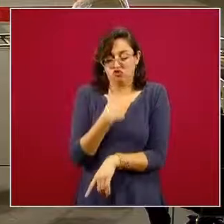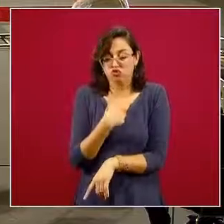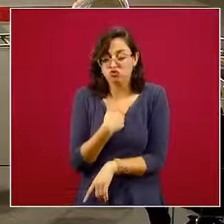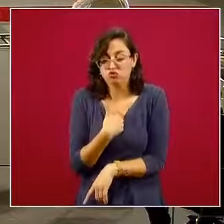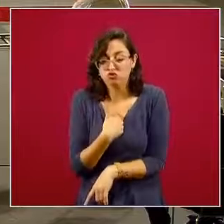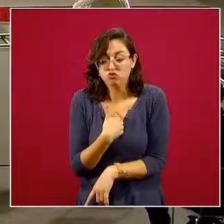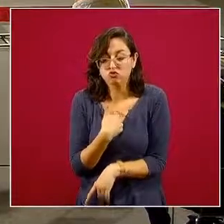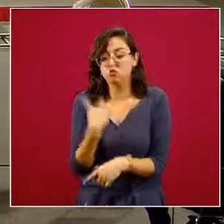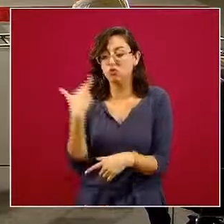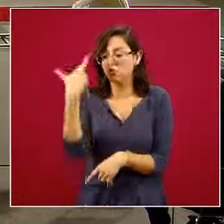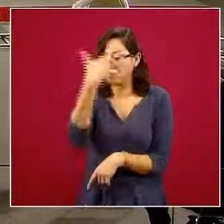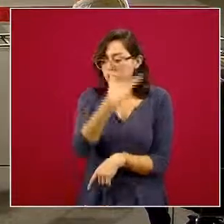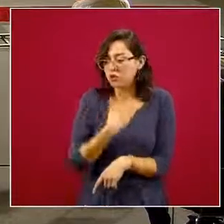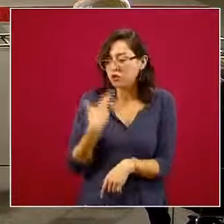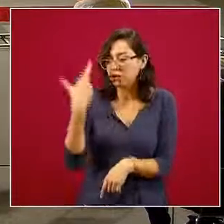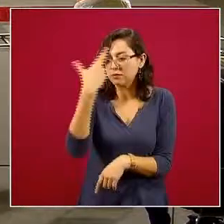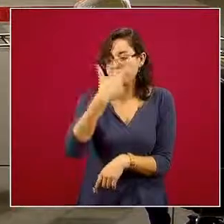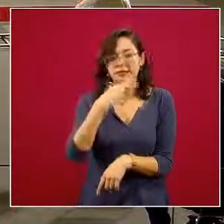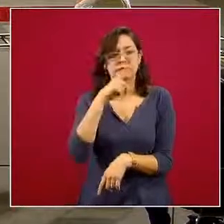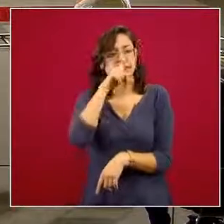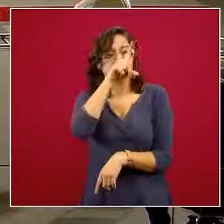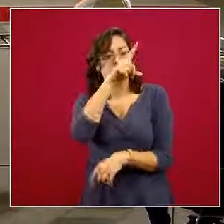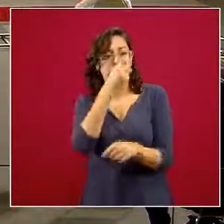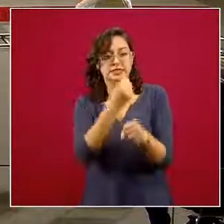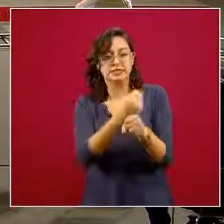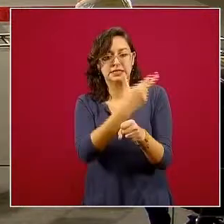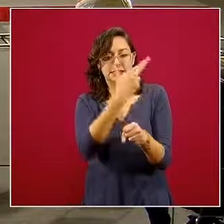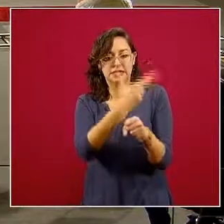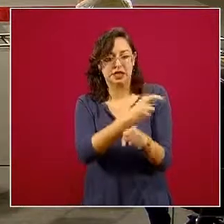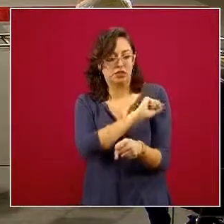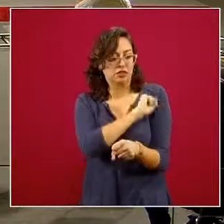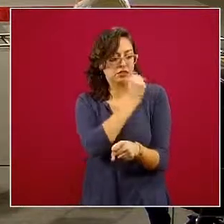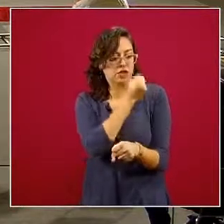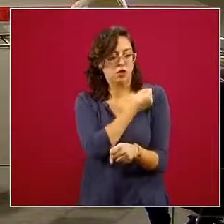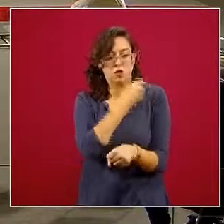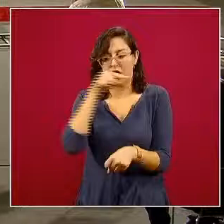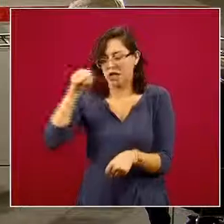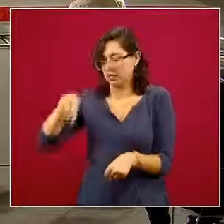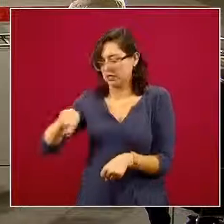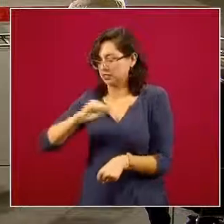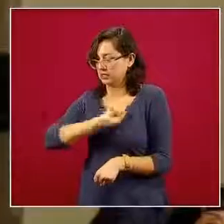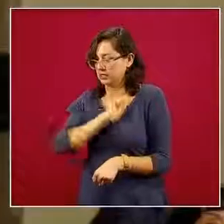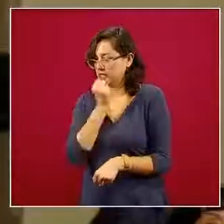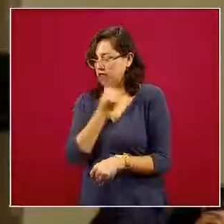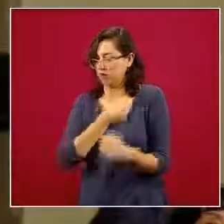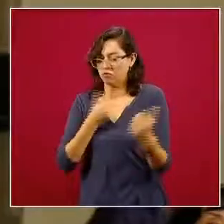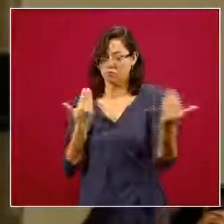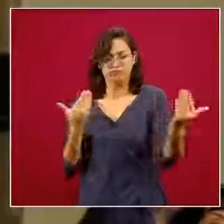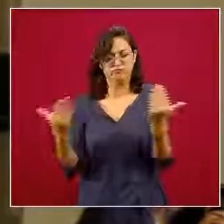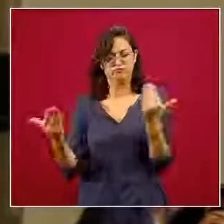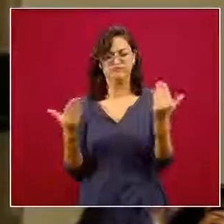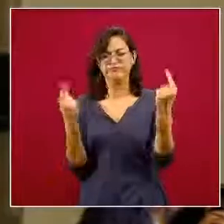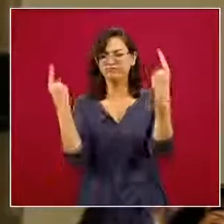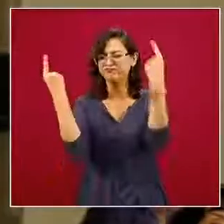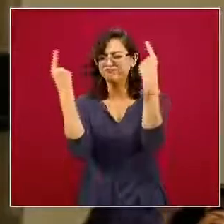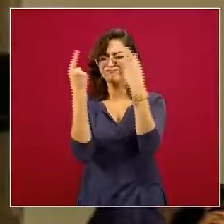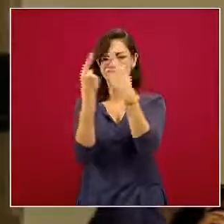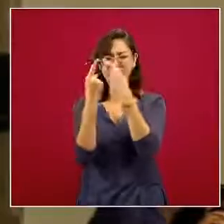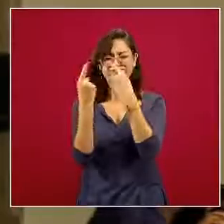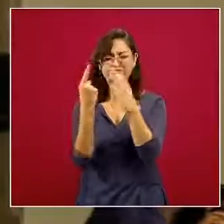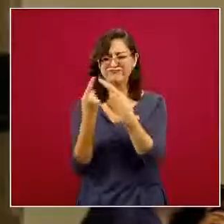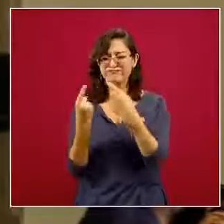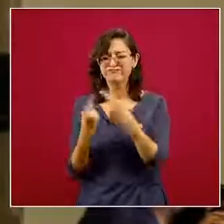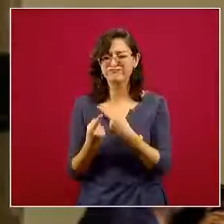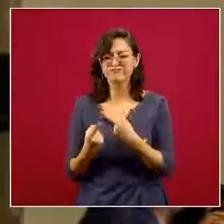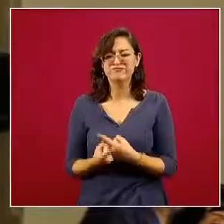el secretario de Salud, Enrique Clausen, y la información que ustedes nos presentan de manera cotidiana. Encontramos discrepancias tan fuertes